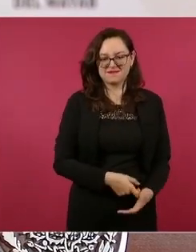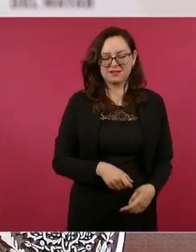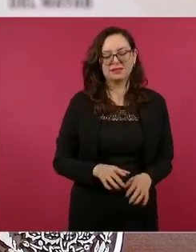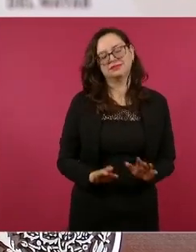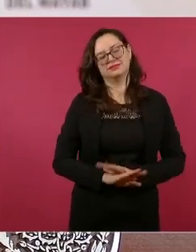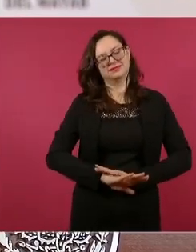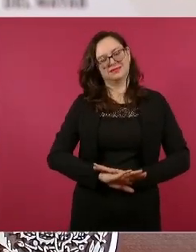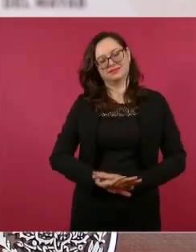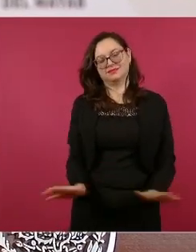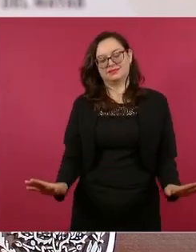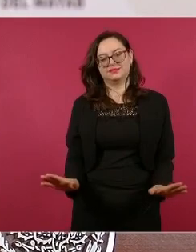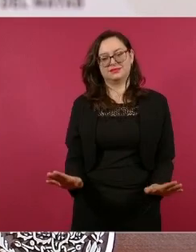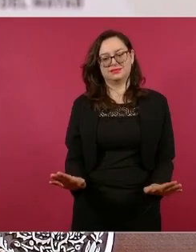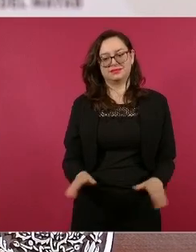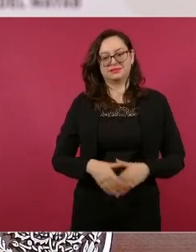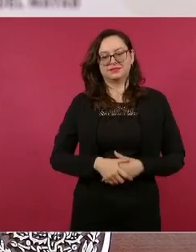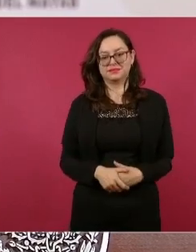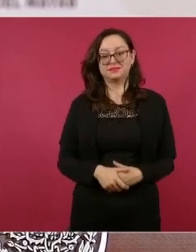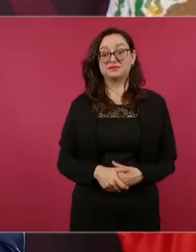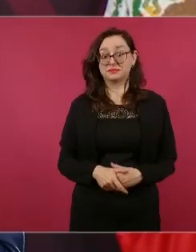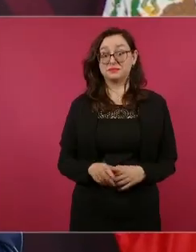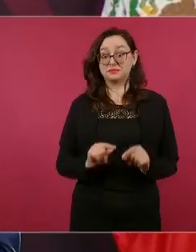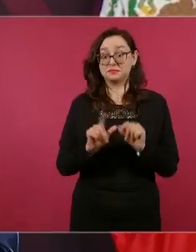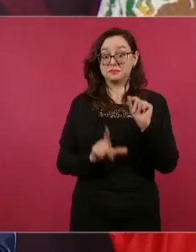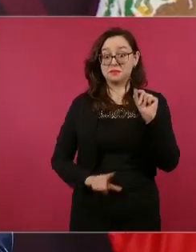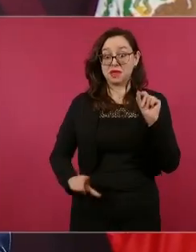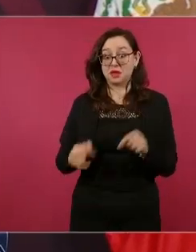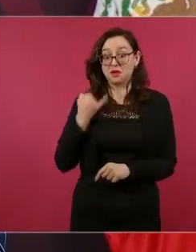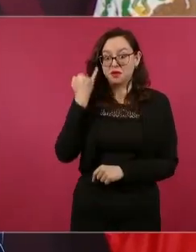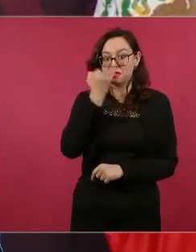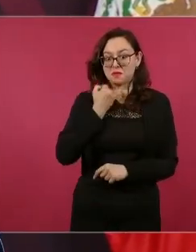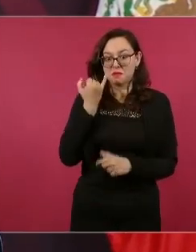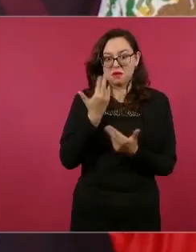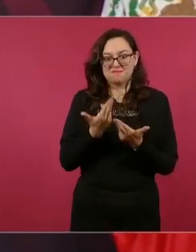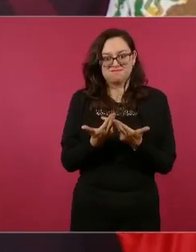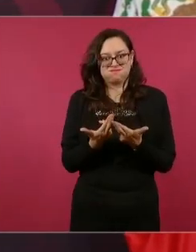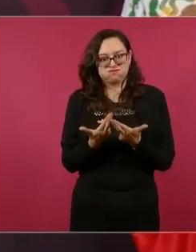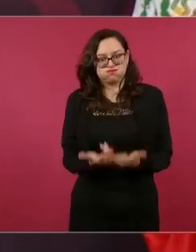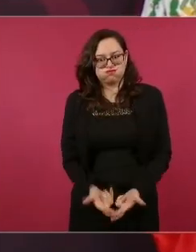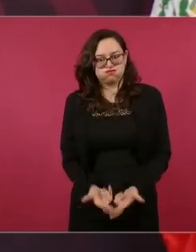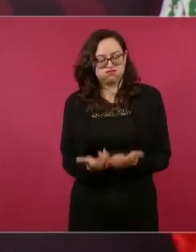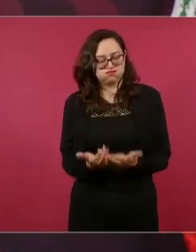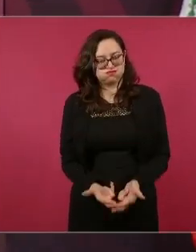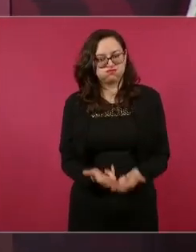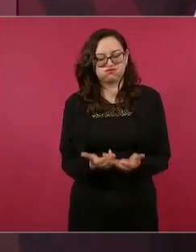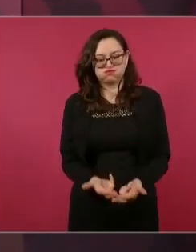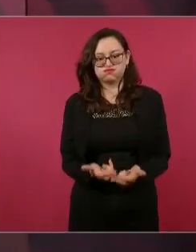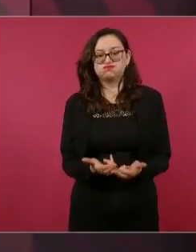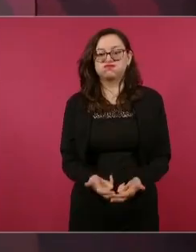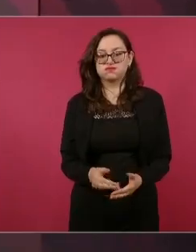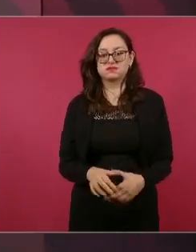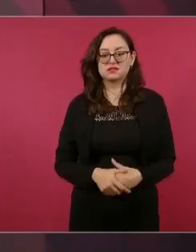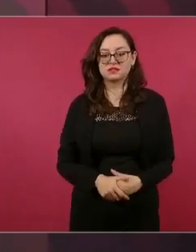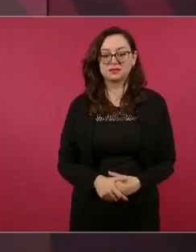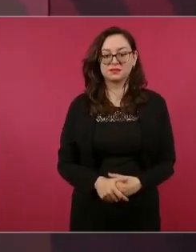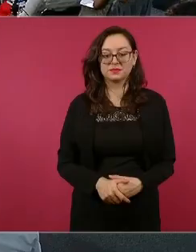Qué rico es nuestro lenguaje, ¿eh? Nuestra lengua castellana.